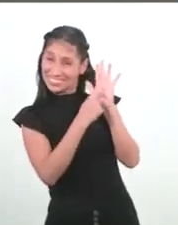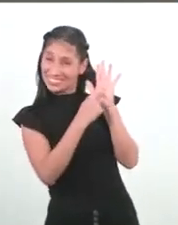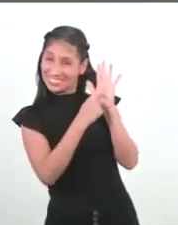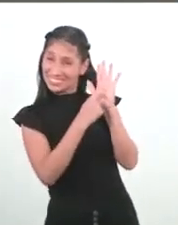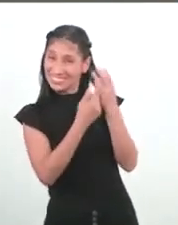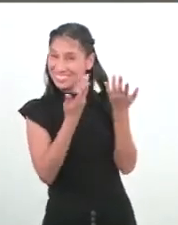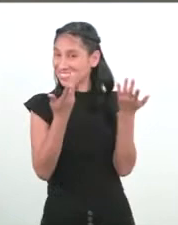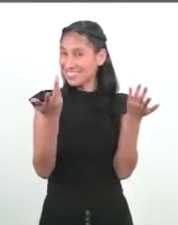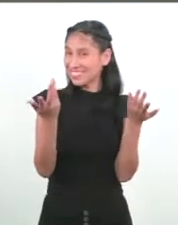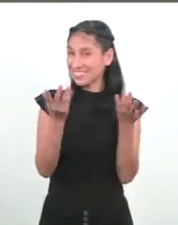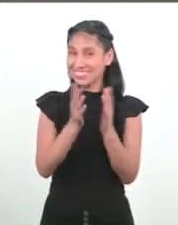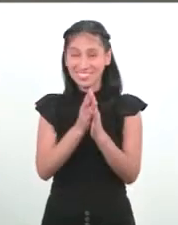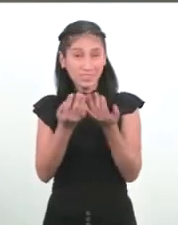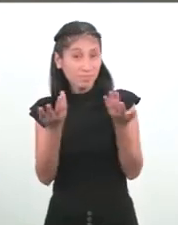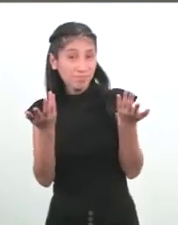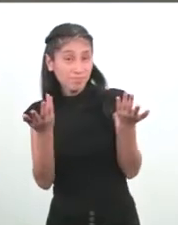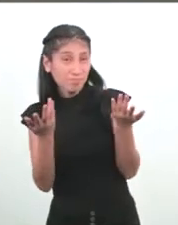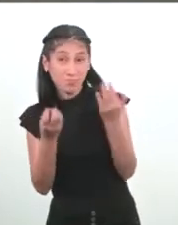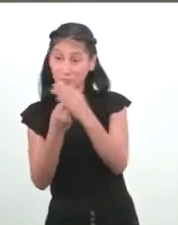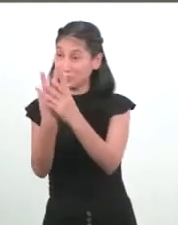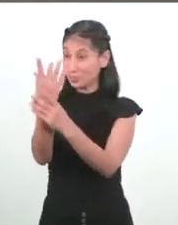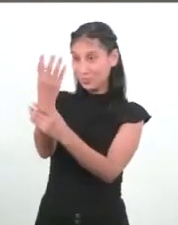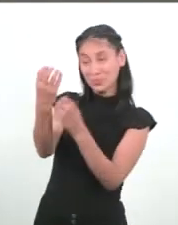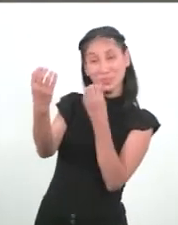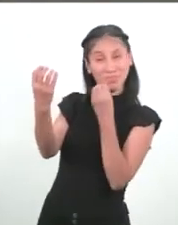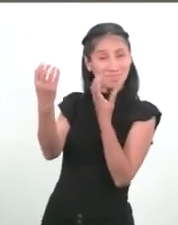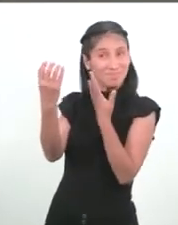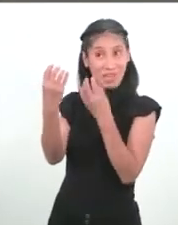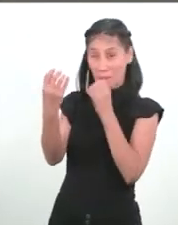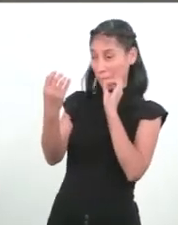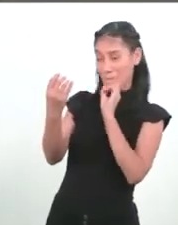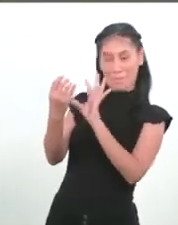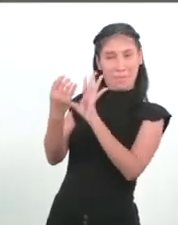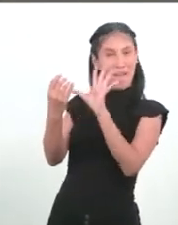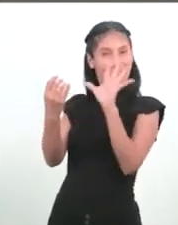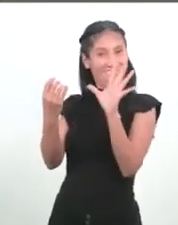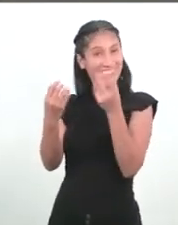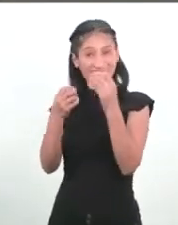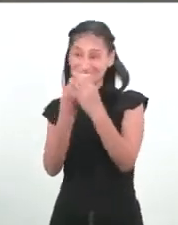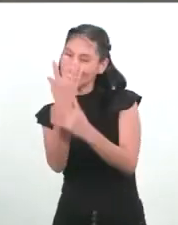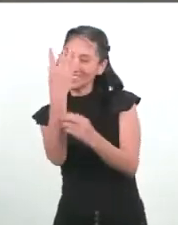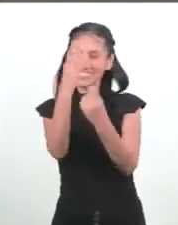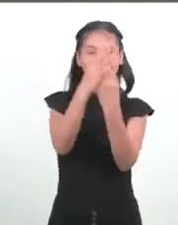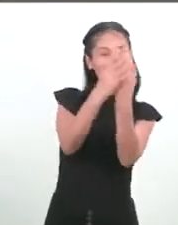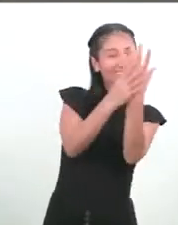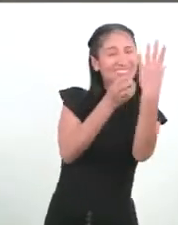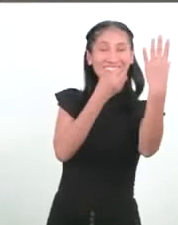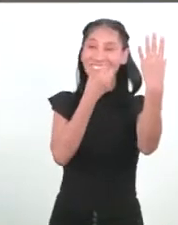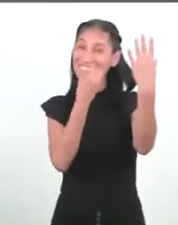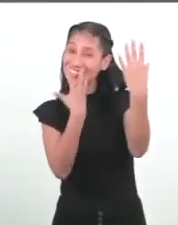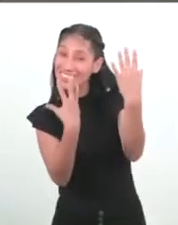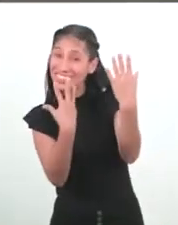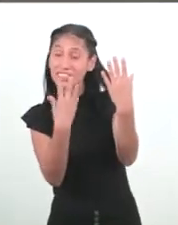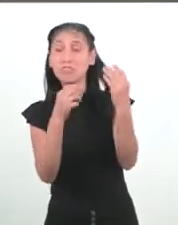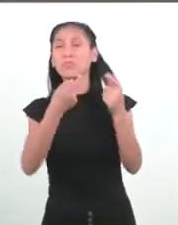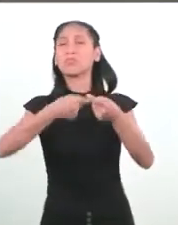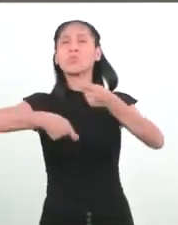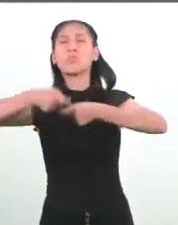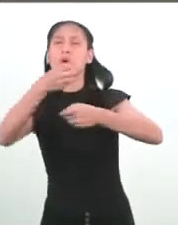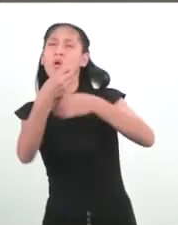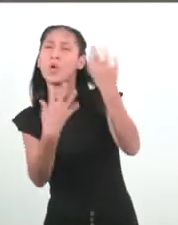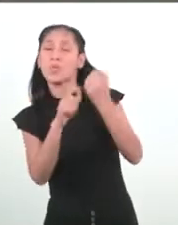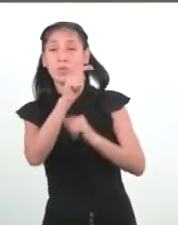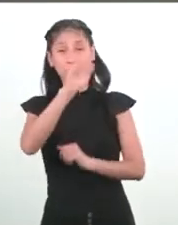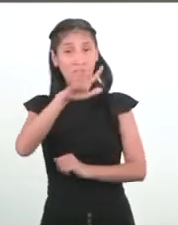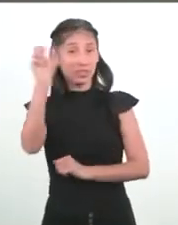modelo. No son de repente los mejores, pero creo que se verían muy bonitos en cualquier casa. Su precio es de 15 soles y los